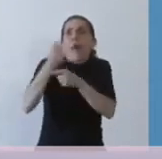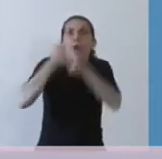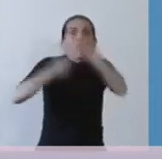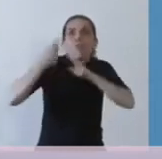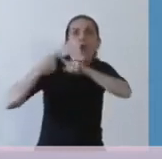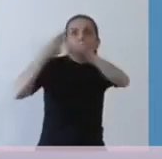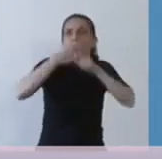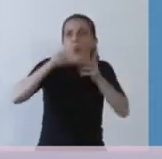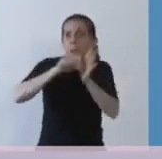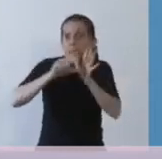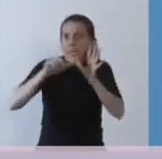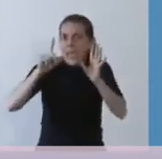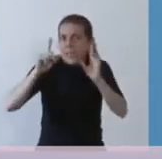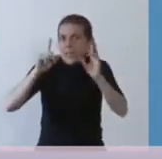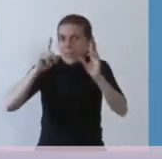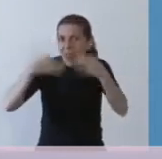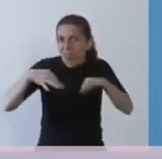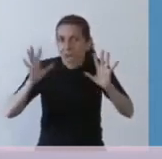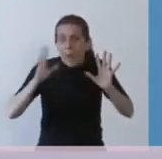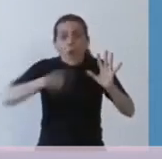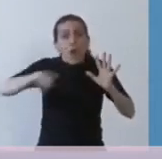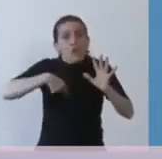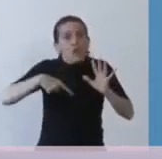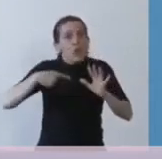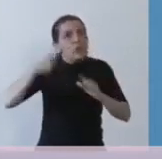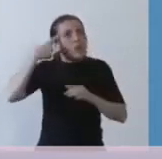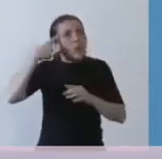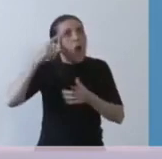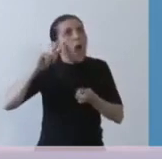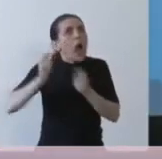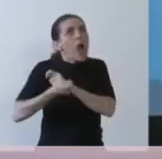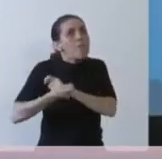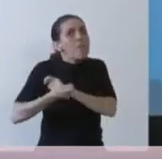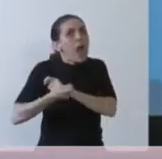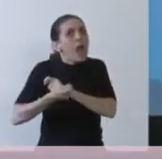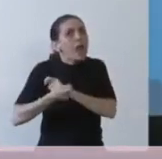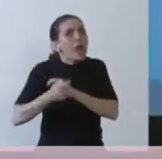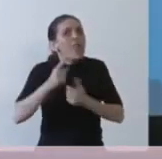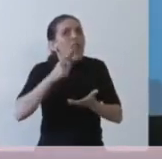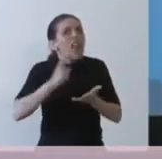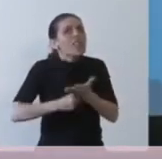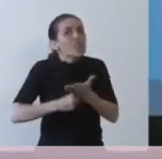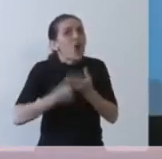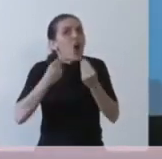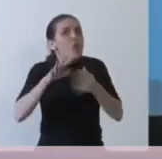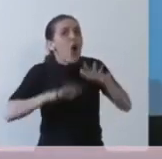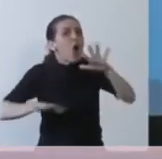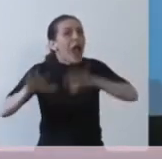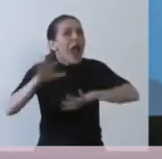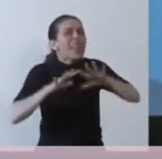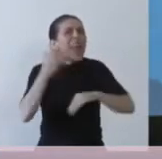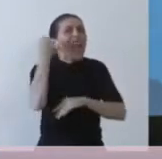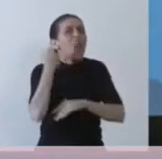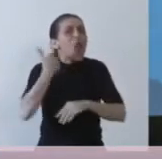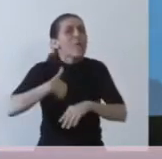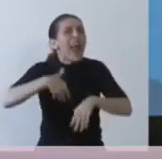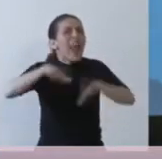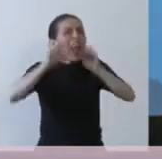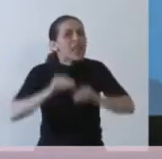que nosotros tenemos que hacer es cambiar las condiciones en las cuales se va a organizar el sistema económico